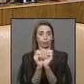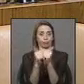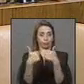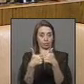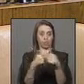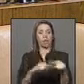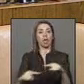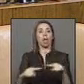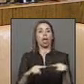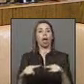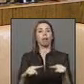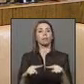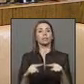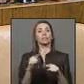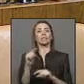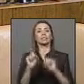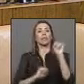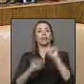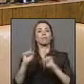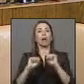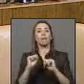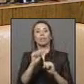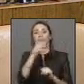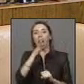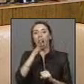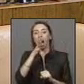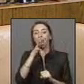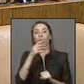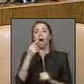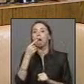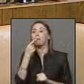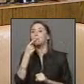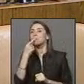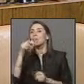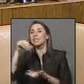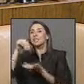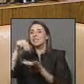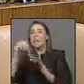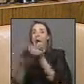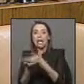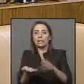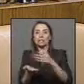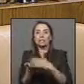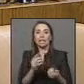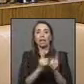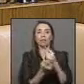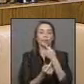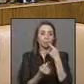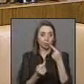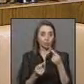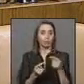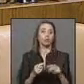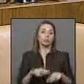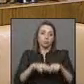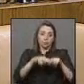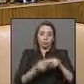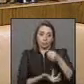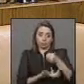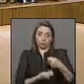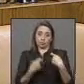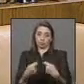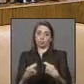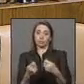administren estas plantas desaladoras que requieren una fuerte inversión. Y donde en esos directorios